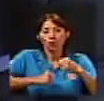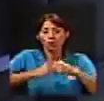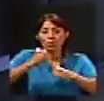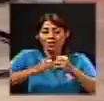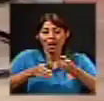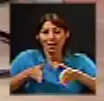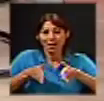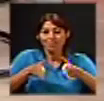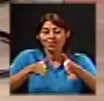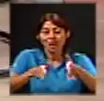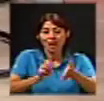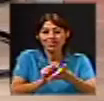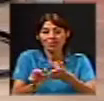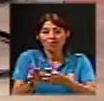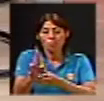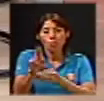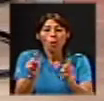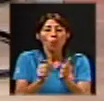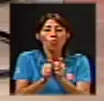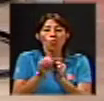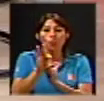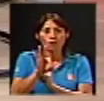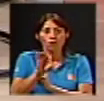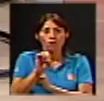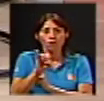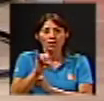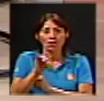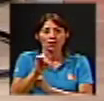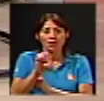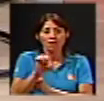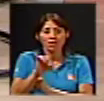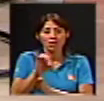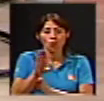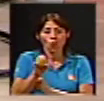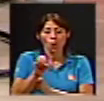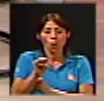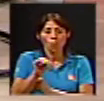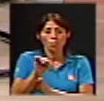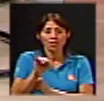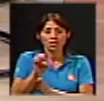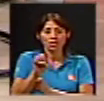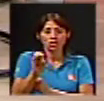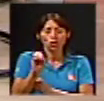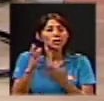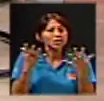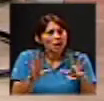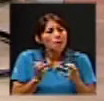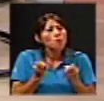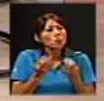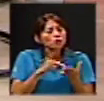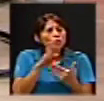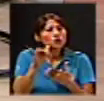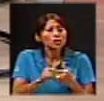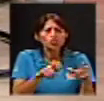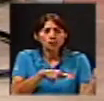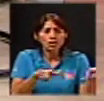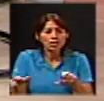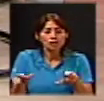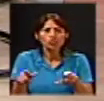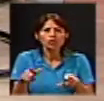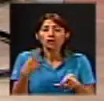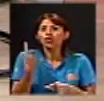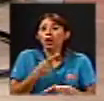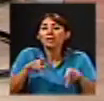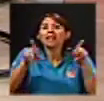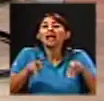Ramón. Hay mucho proyecto ya listo, es cuestión de que la gente escoja apropiadamente quién nos va